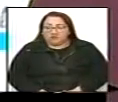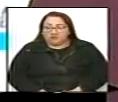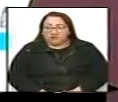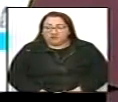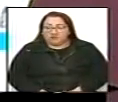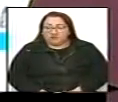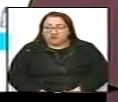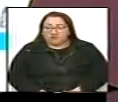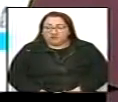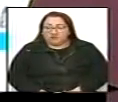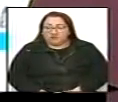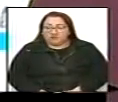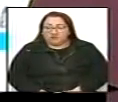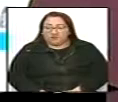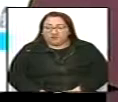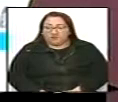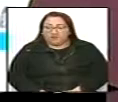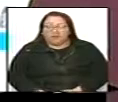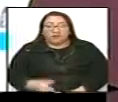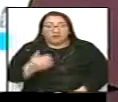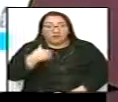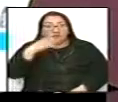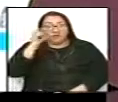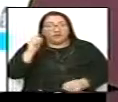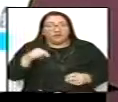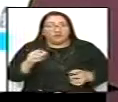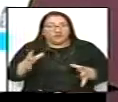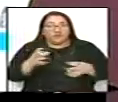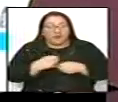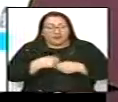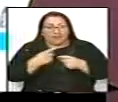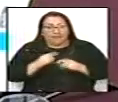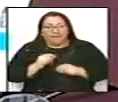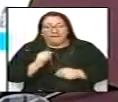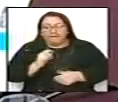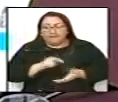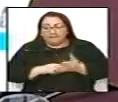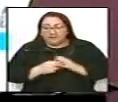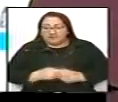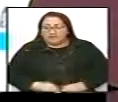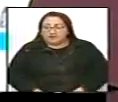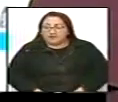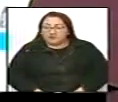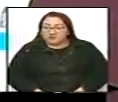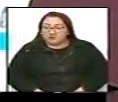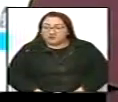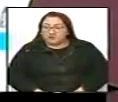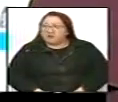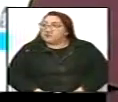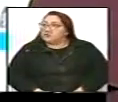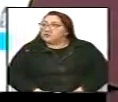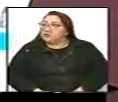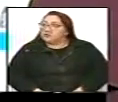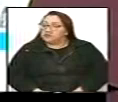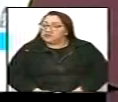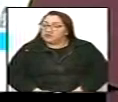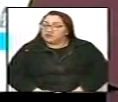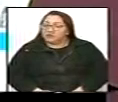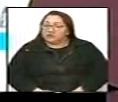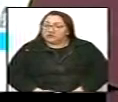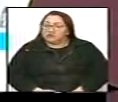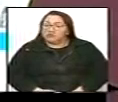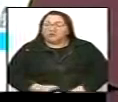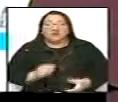tenemos efectivamente que pasar a tomar una decisión. Y una de ellas es que acá al señor Chávarri se lo investigue por